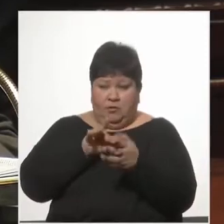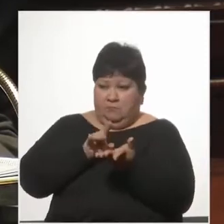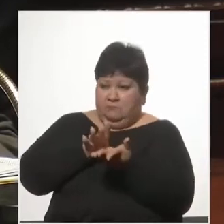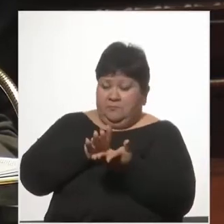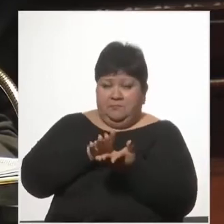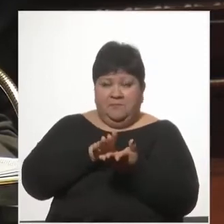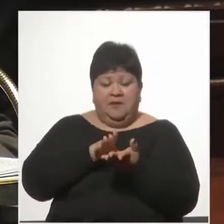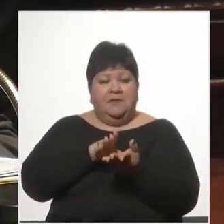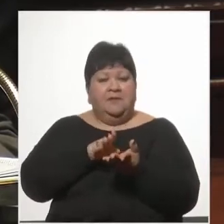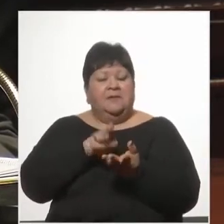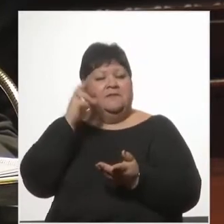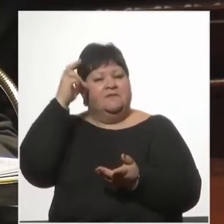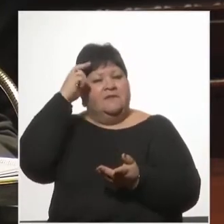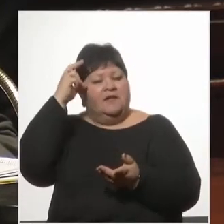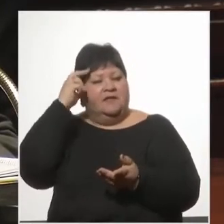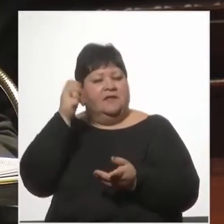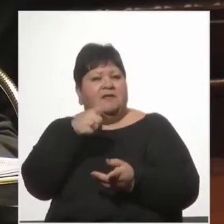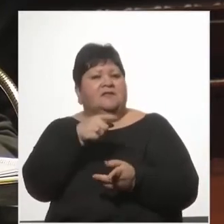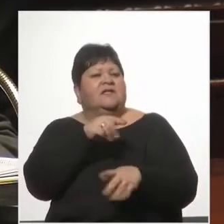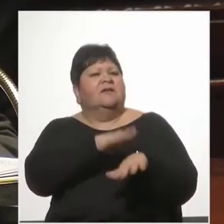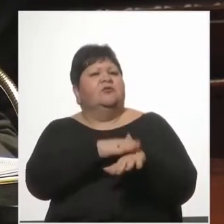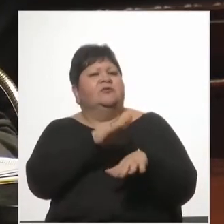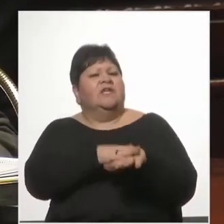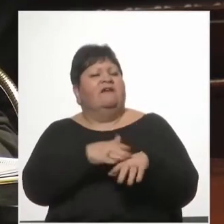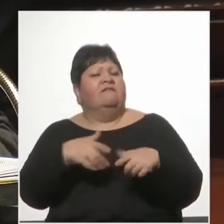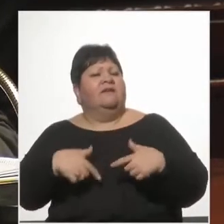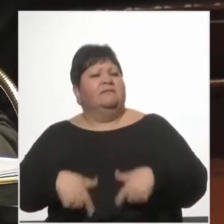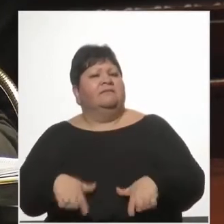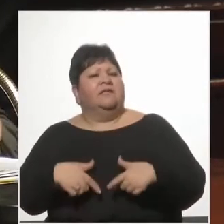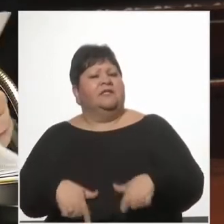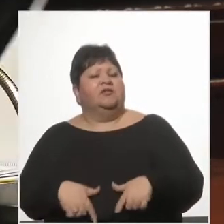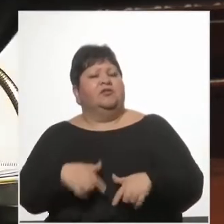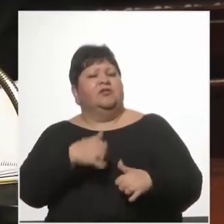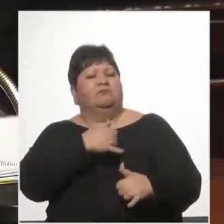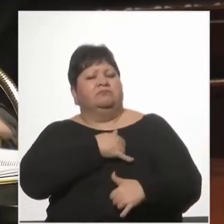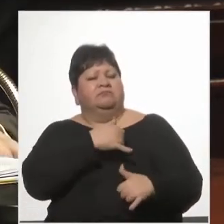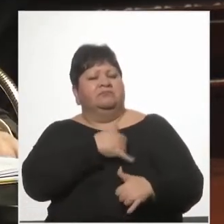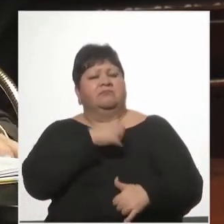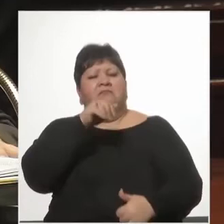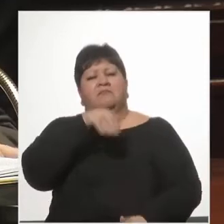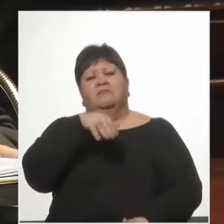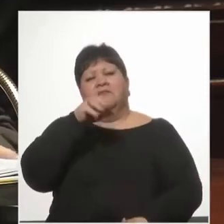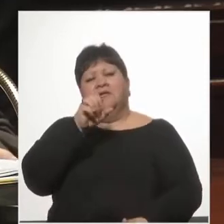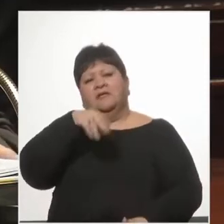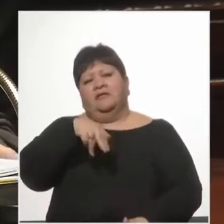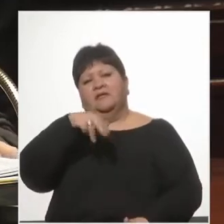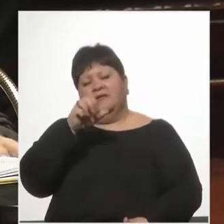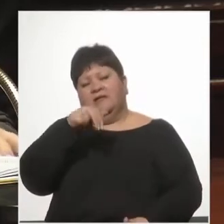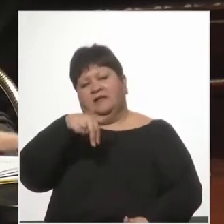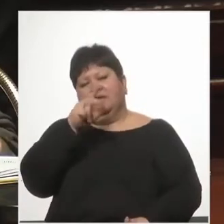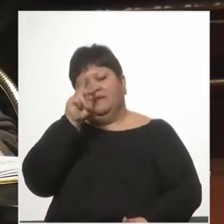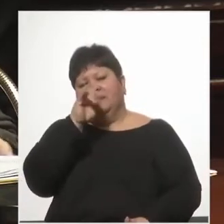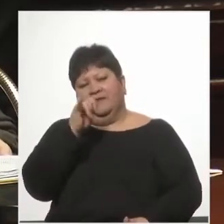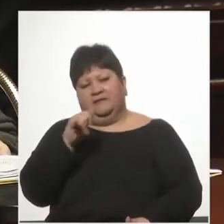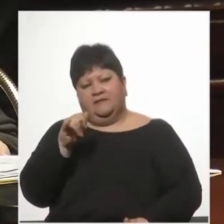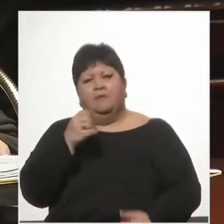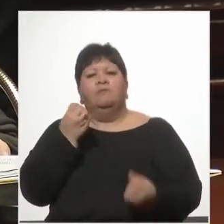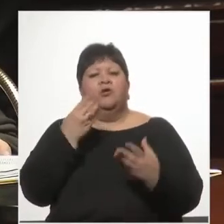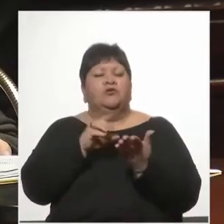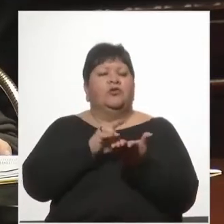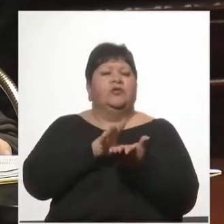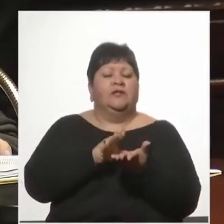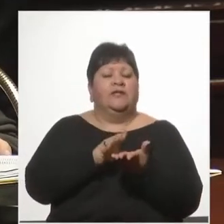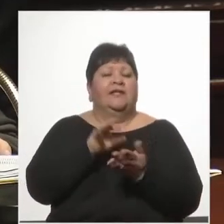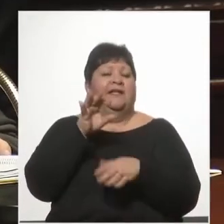ministro Menéndez de no haber hecho la denuncia y por eso lo destituye. Era sabido que el